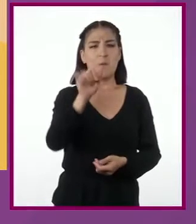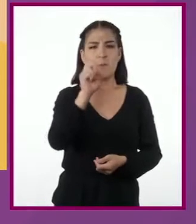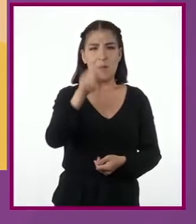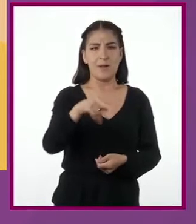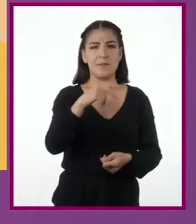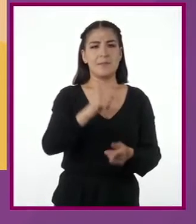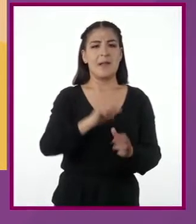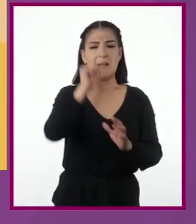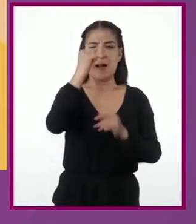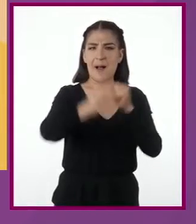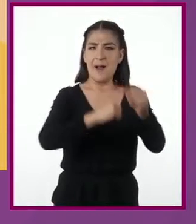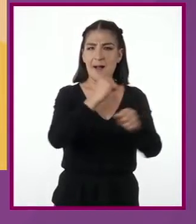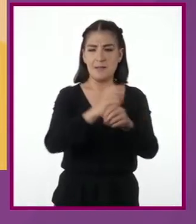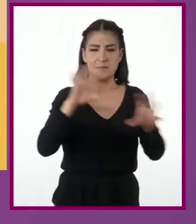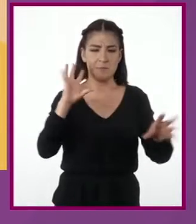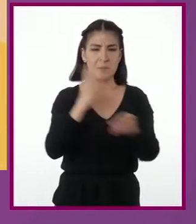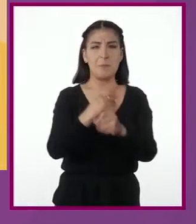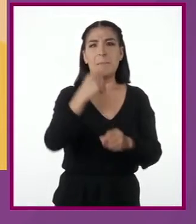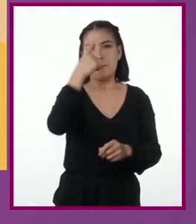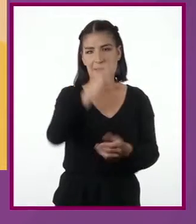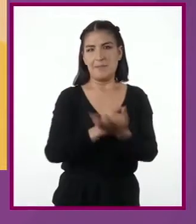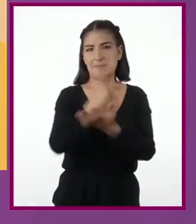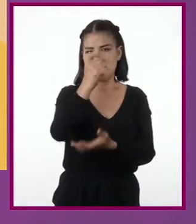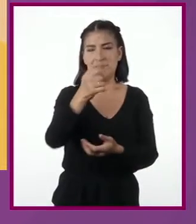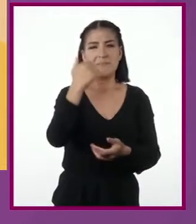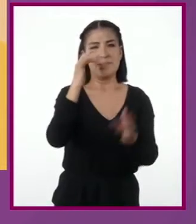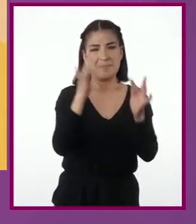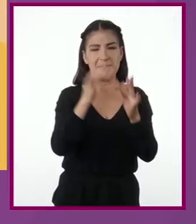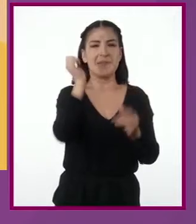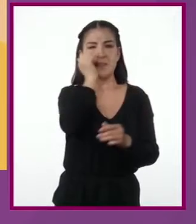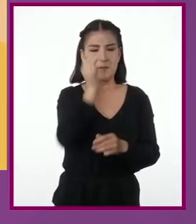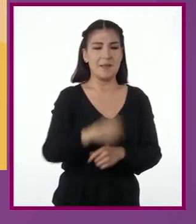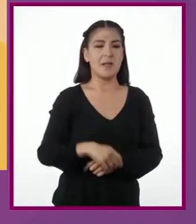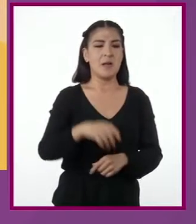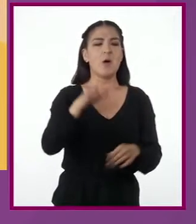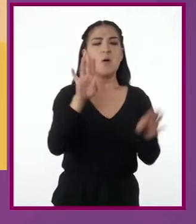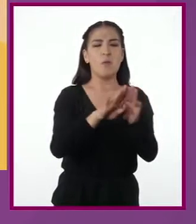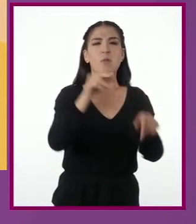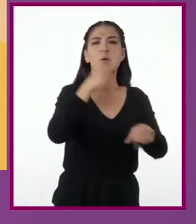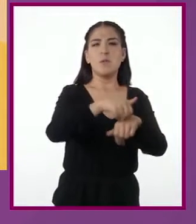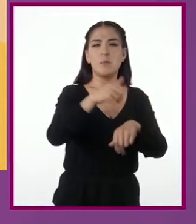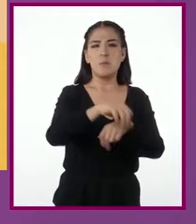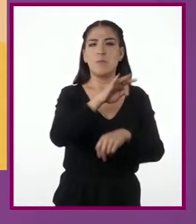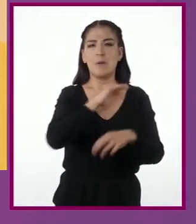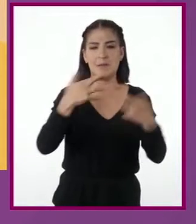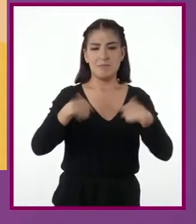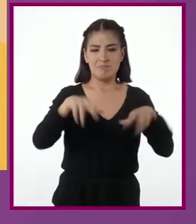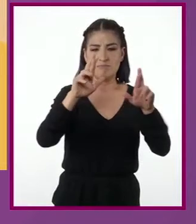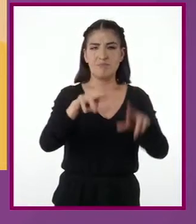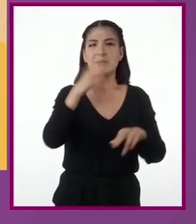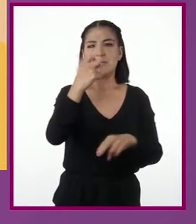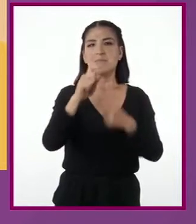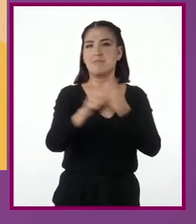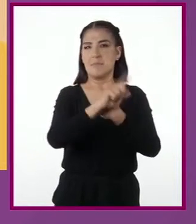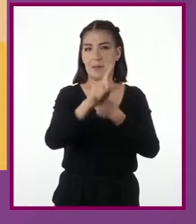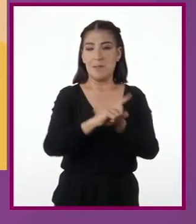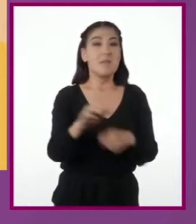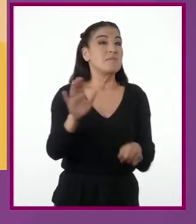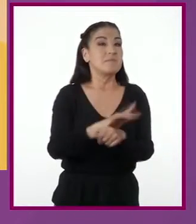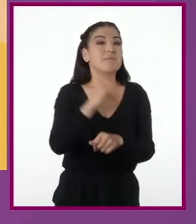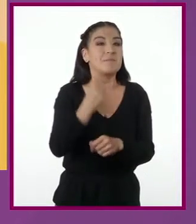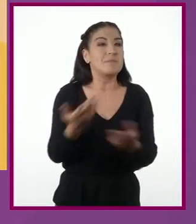por el servicio de celular? ¿Con qué tipo de números se pueden representar las cantidades del problema? ¿Por